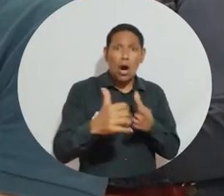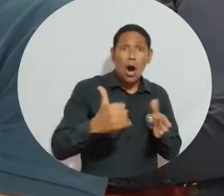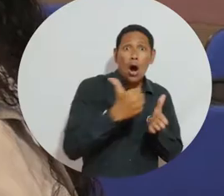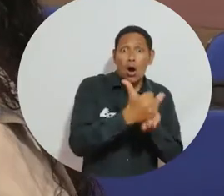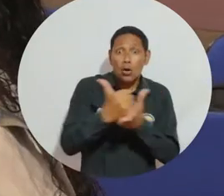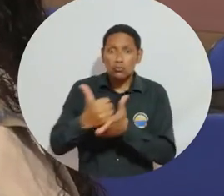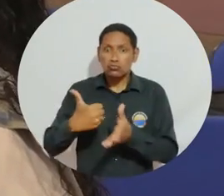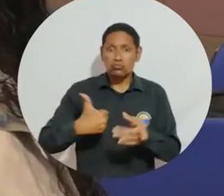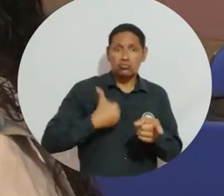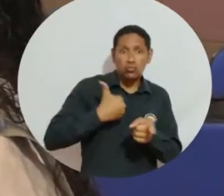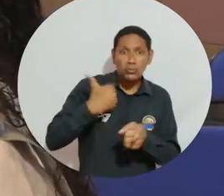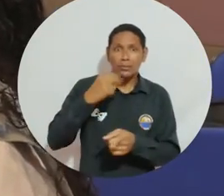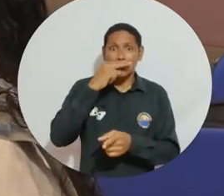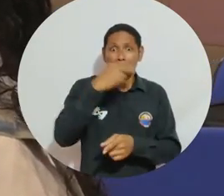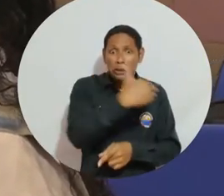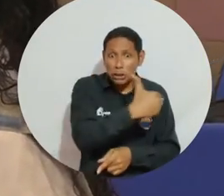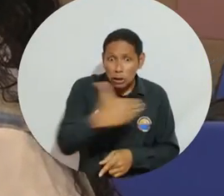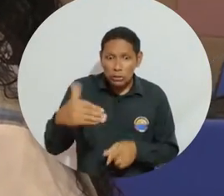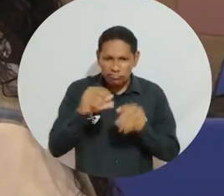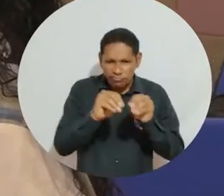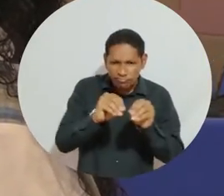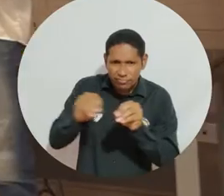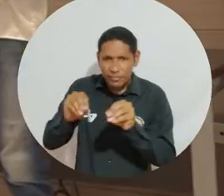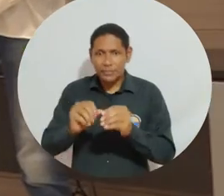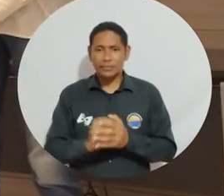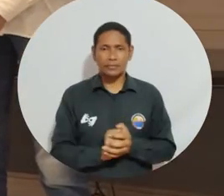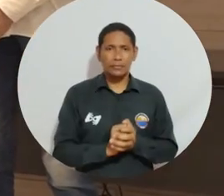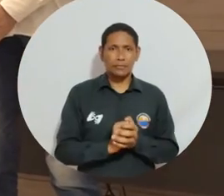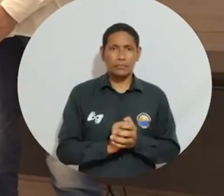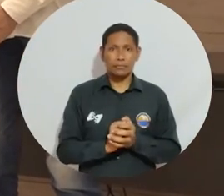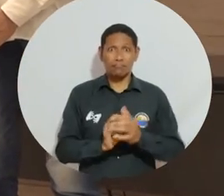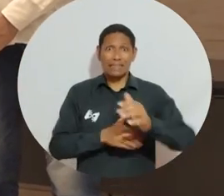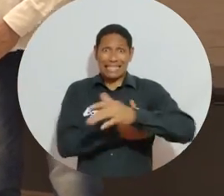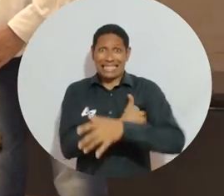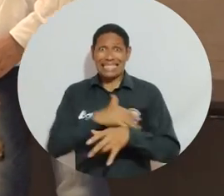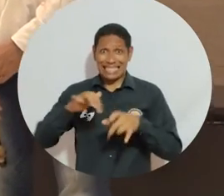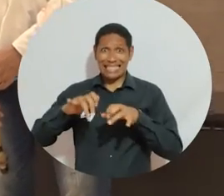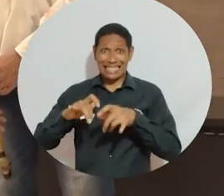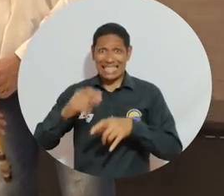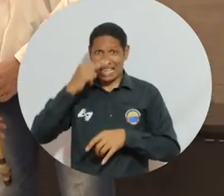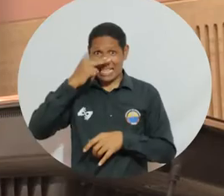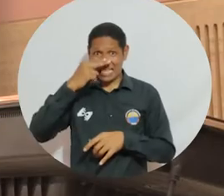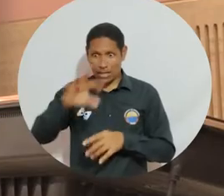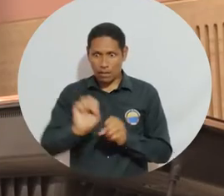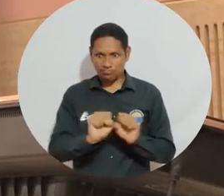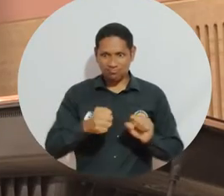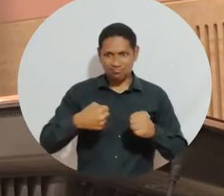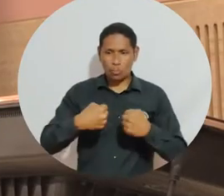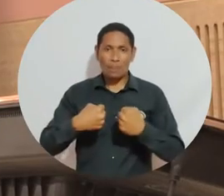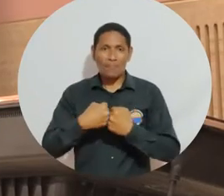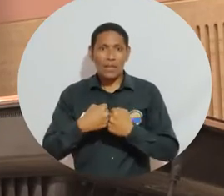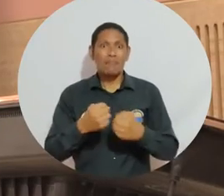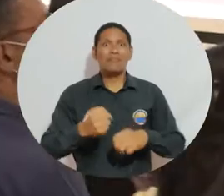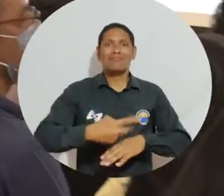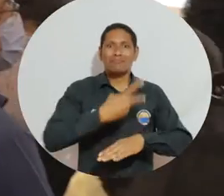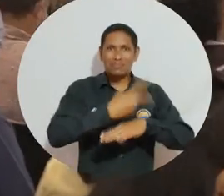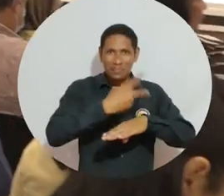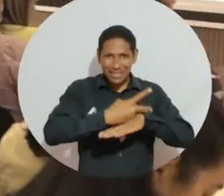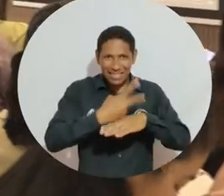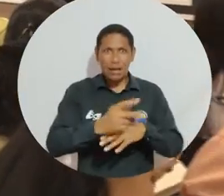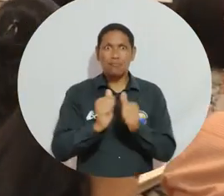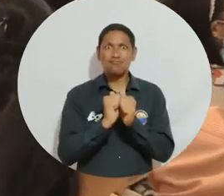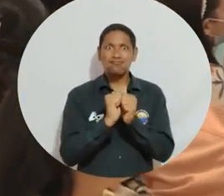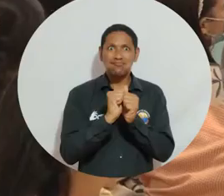juventud, de los niños, de los adolescentes. Con el apoyo de la Secretaría de Educación Distrital y la Vicerrectoría de